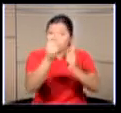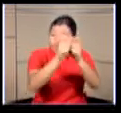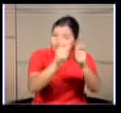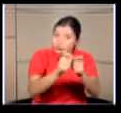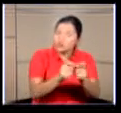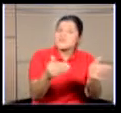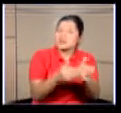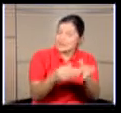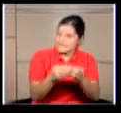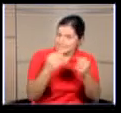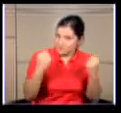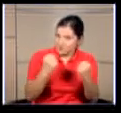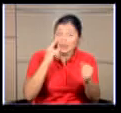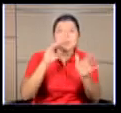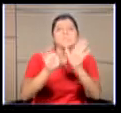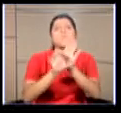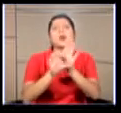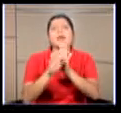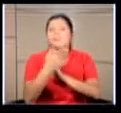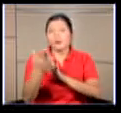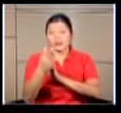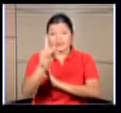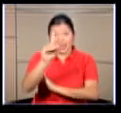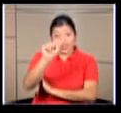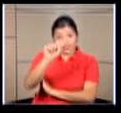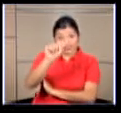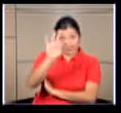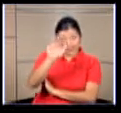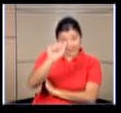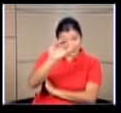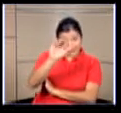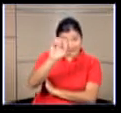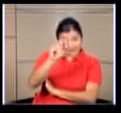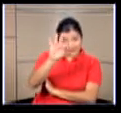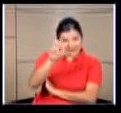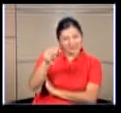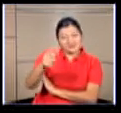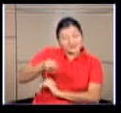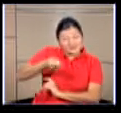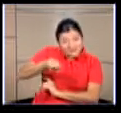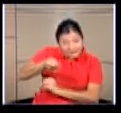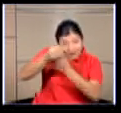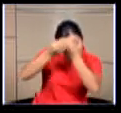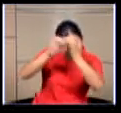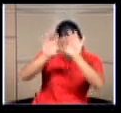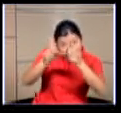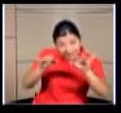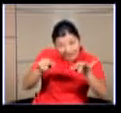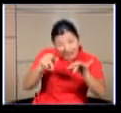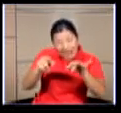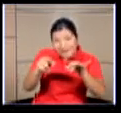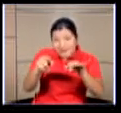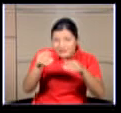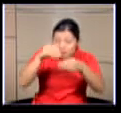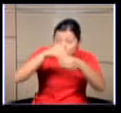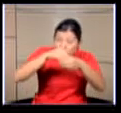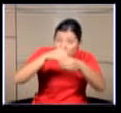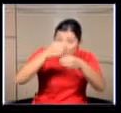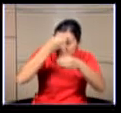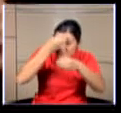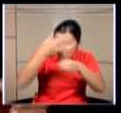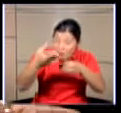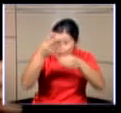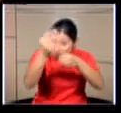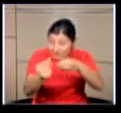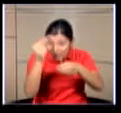fuerte. Por ejemplo, el caso del data center que se le alquila al ICE y donde se almacena toda la información financiera del gobierno central,